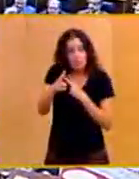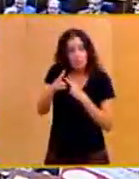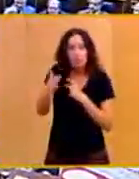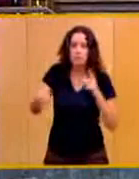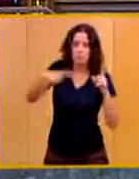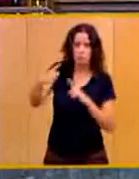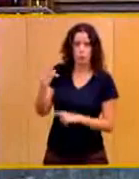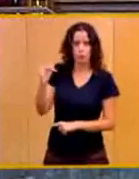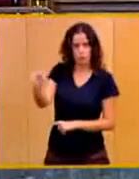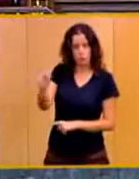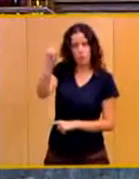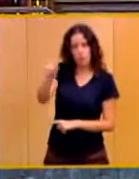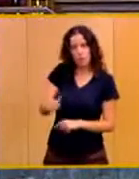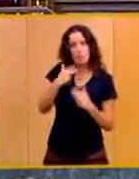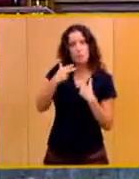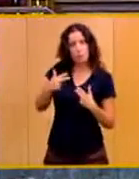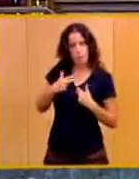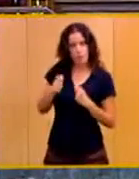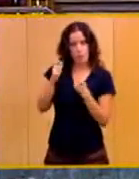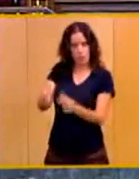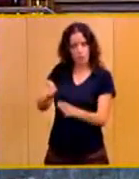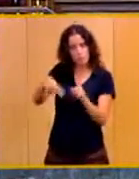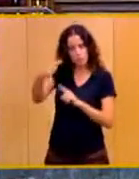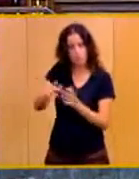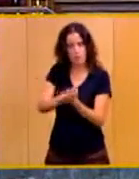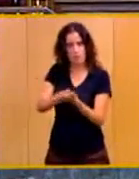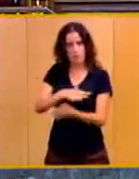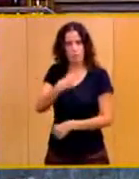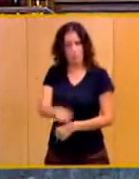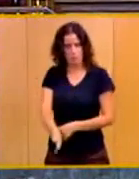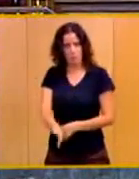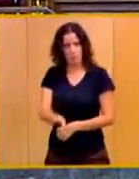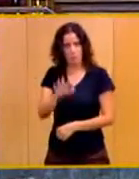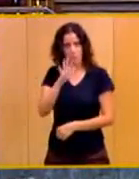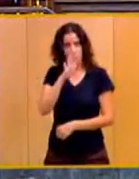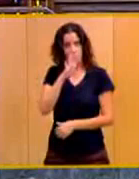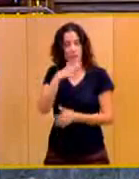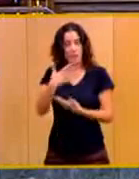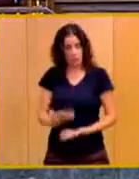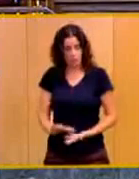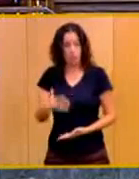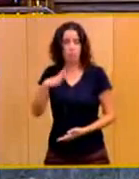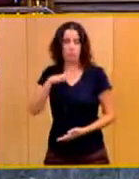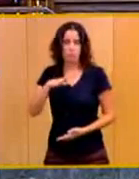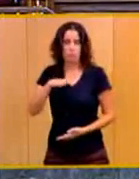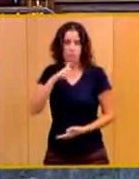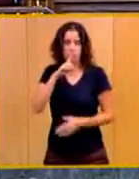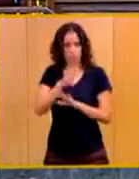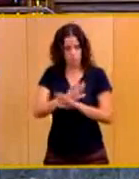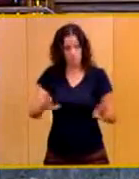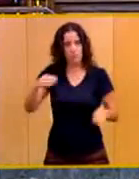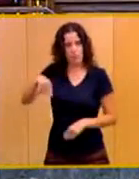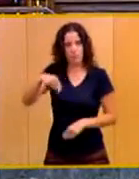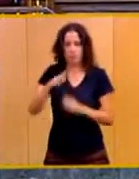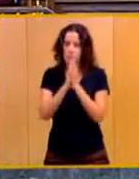el diputado al que se le otorgue. Y quien ha de guardar el orden le corresponde en este momento a la presidencia. Les ruego, por